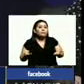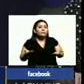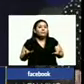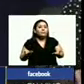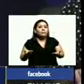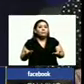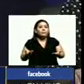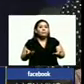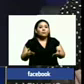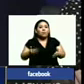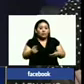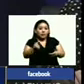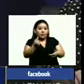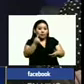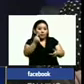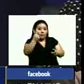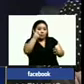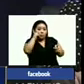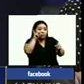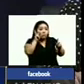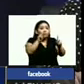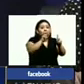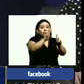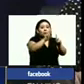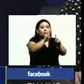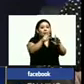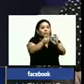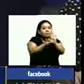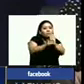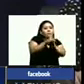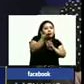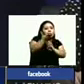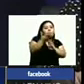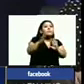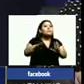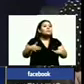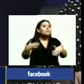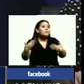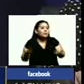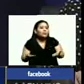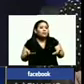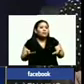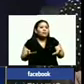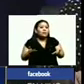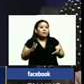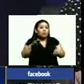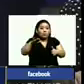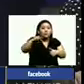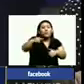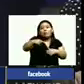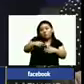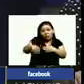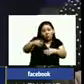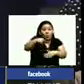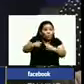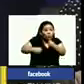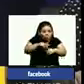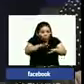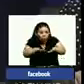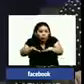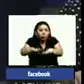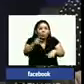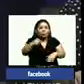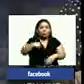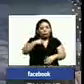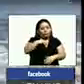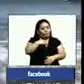una visión De desarrollo Principalmente A través Del surfeo Y es un honor Para